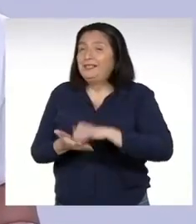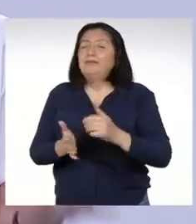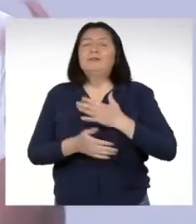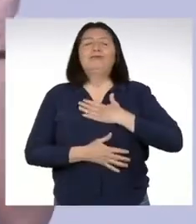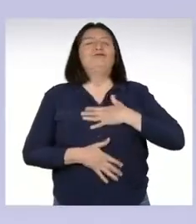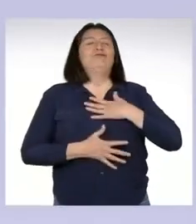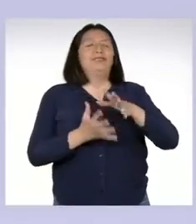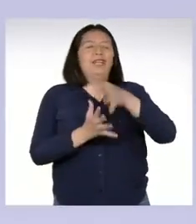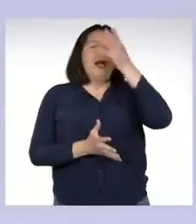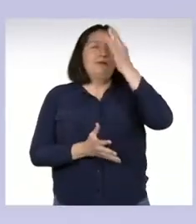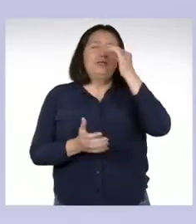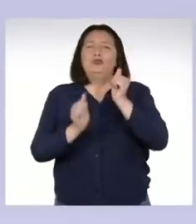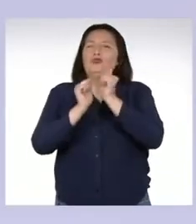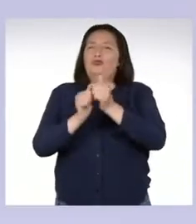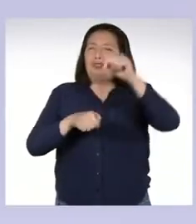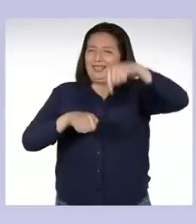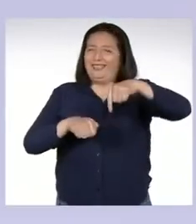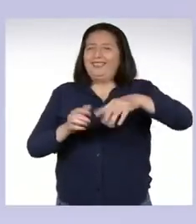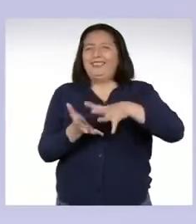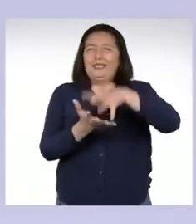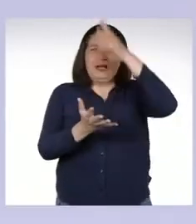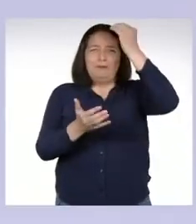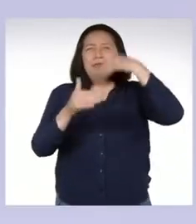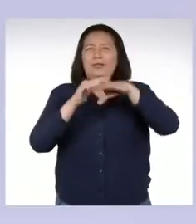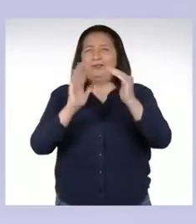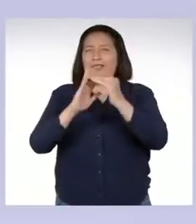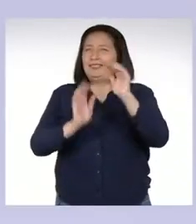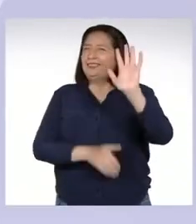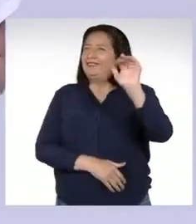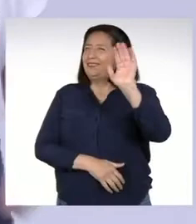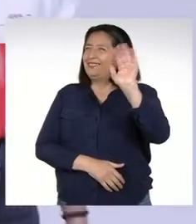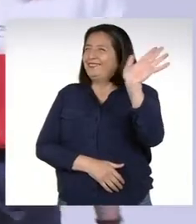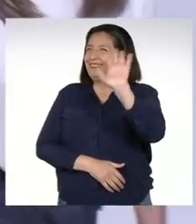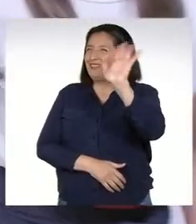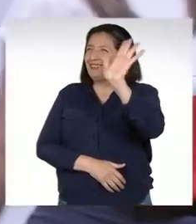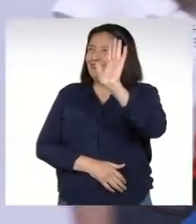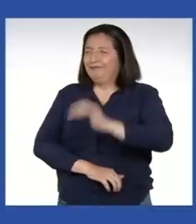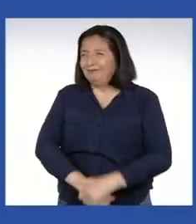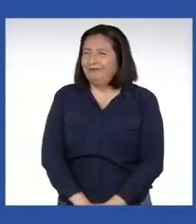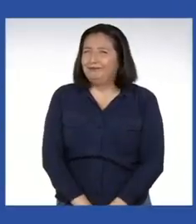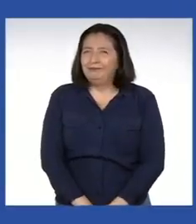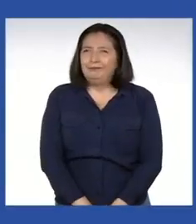disfrutando y aprendiendo juntos aquí en Aprendo en Casa. ¡Nos vemos! ¡Chao, chao!